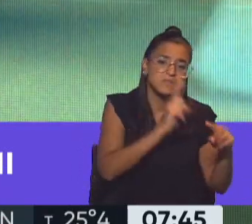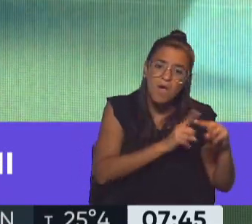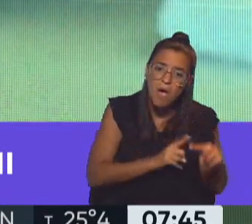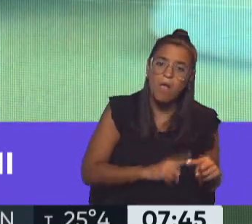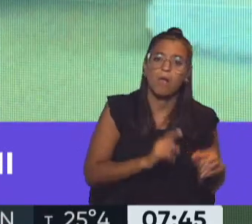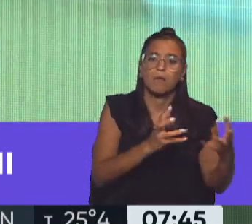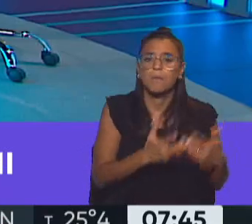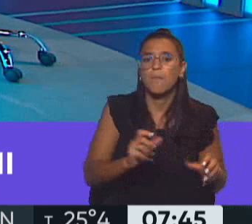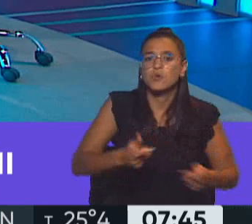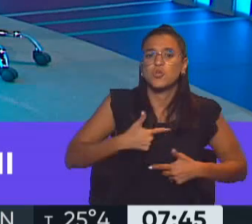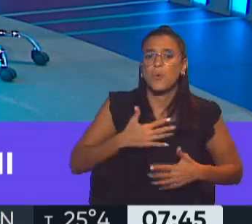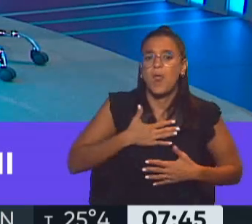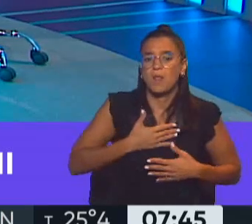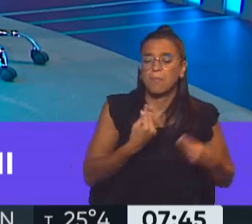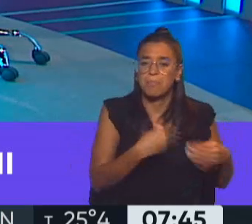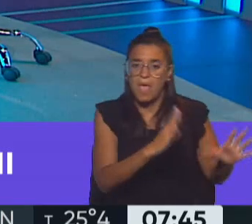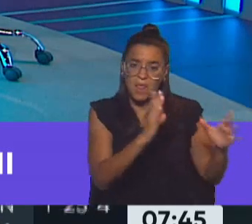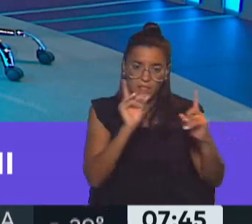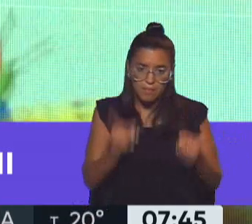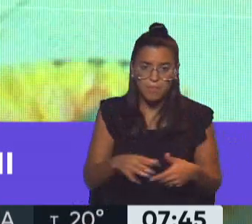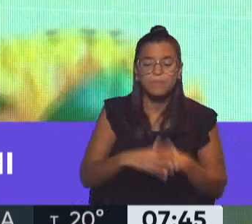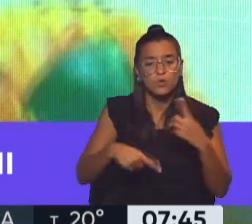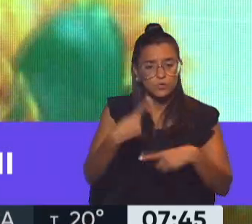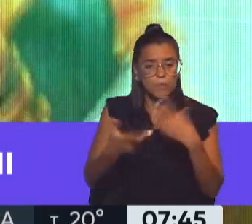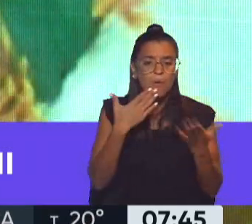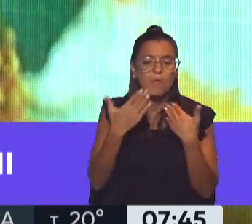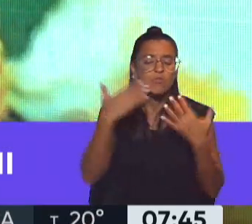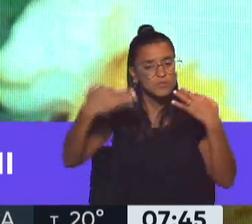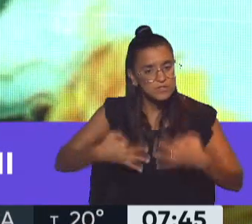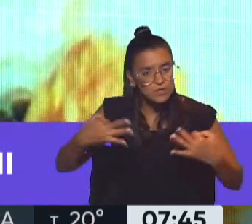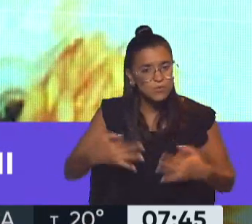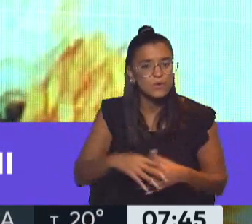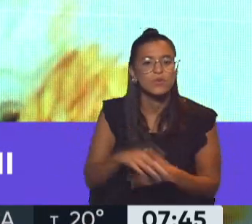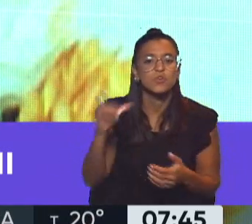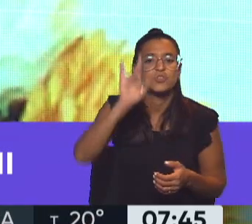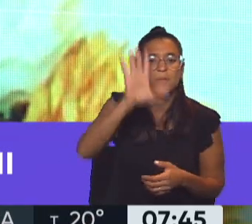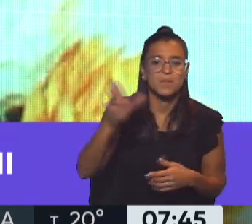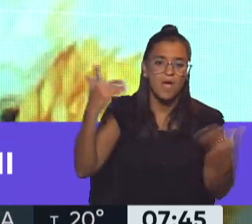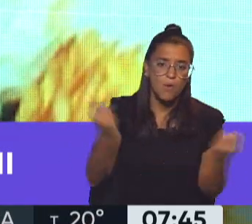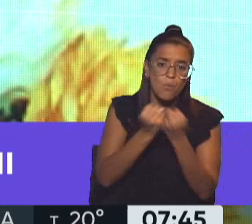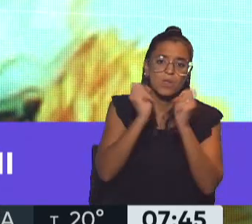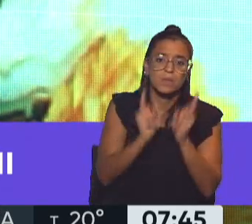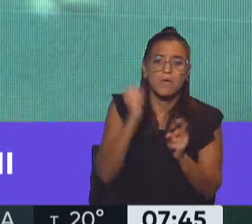Perdiendo qué es lo que- soberanía, se escucha mucho Exactamente. esa palabra. Vamos a seguir hablando, seguramente no solamente del acuerdo, sino de la